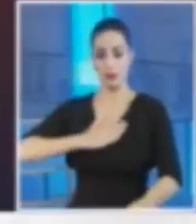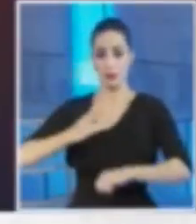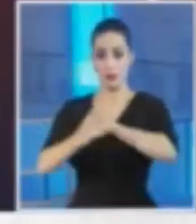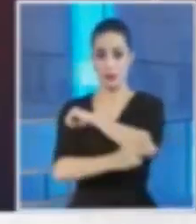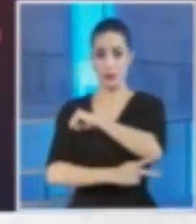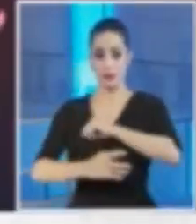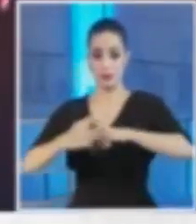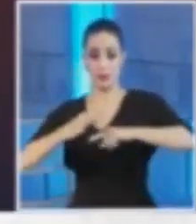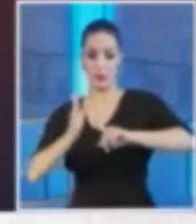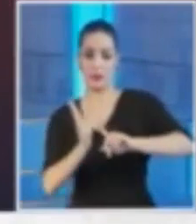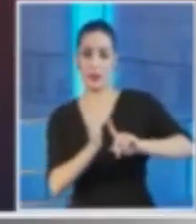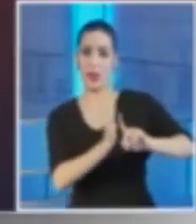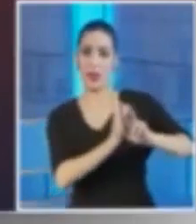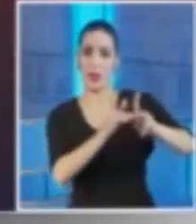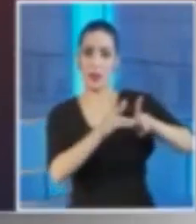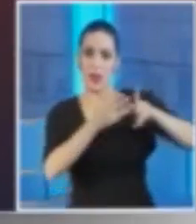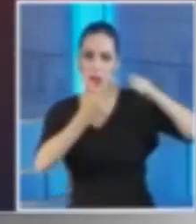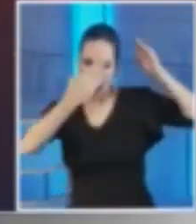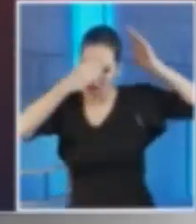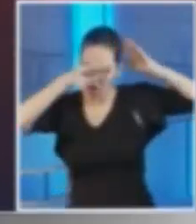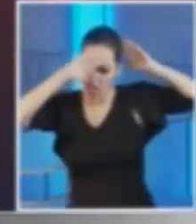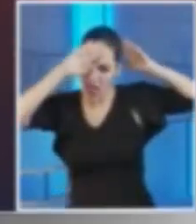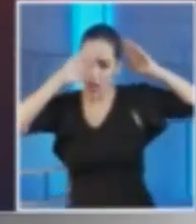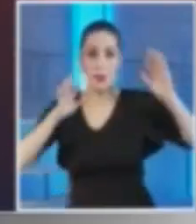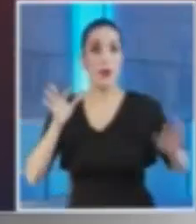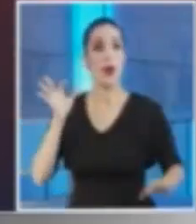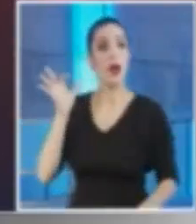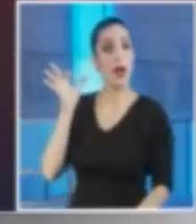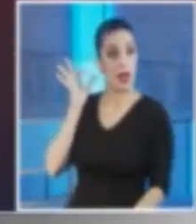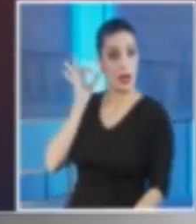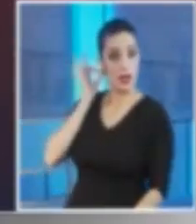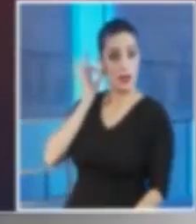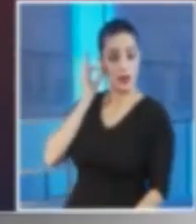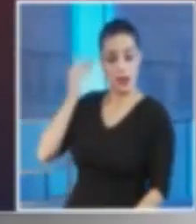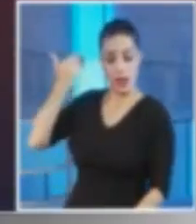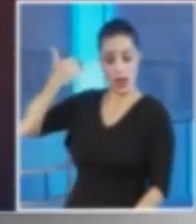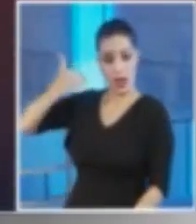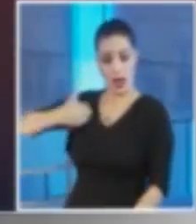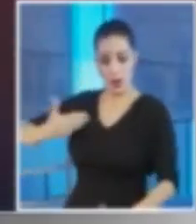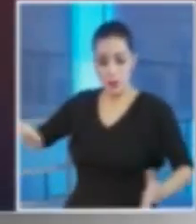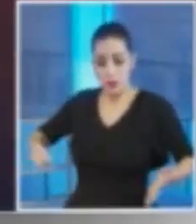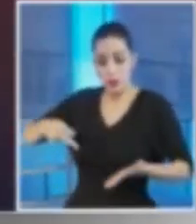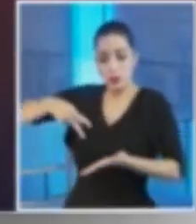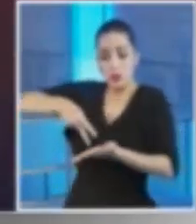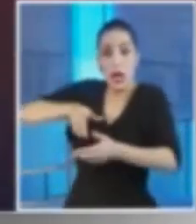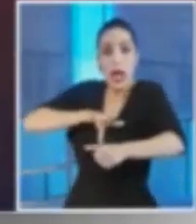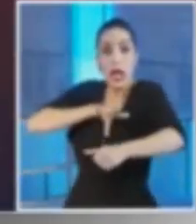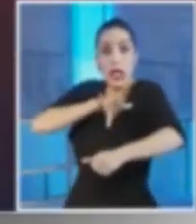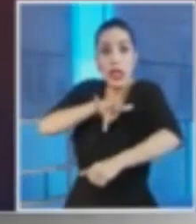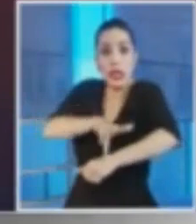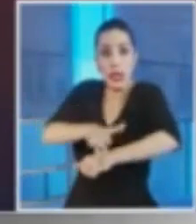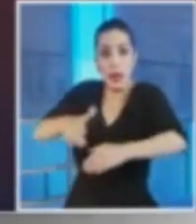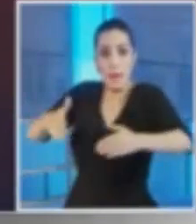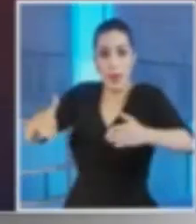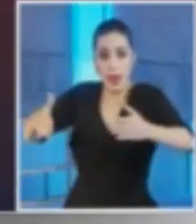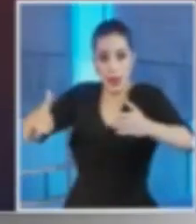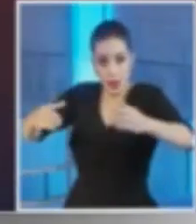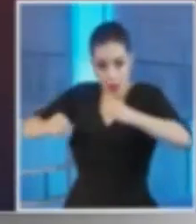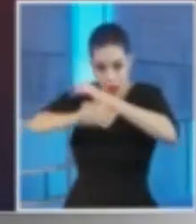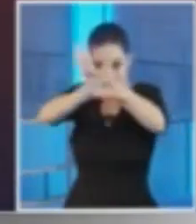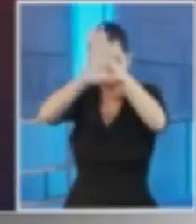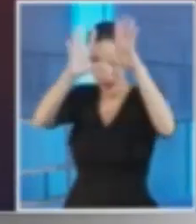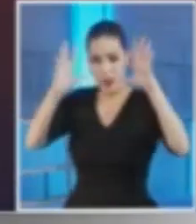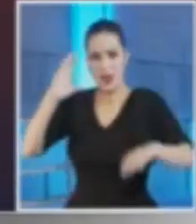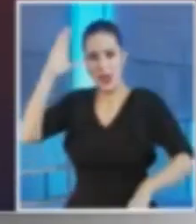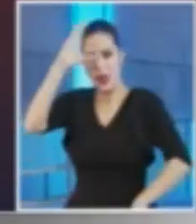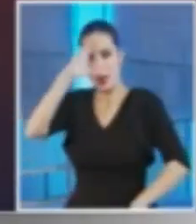a la abandonada gente del campo, a la mujer, a los hombres que se levantan temprano en la mañana a romperse el hombro